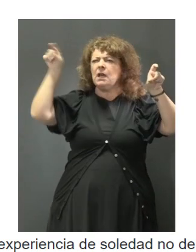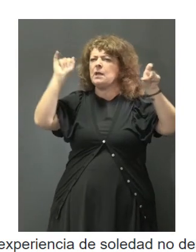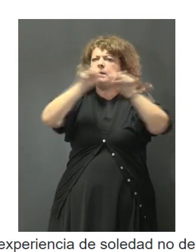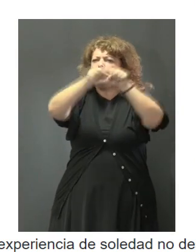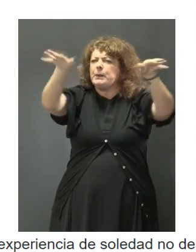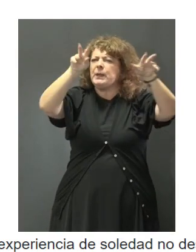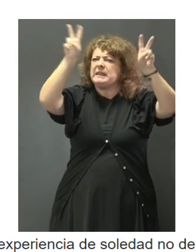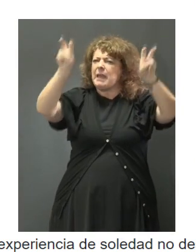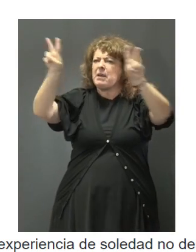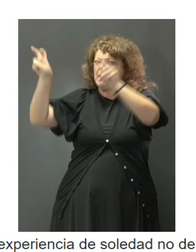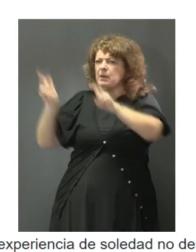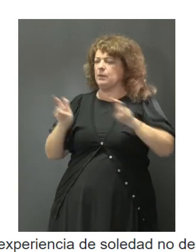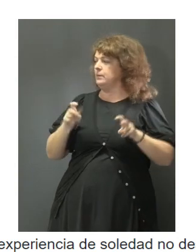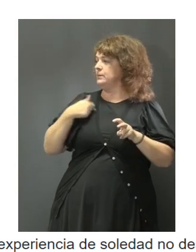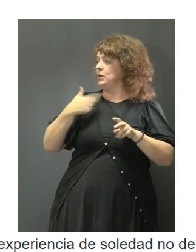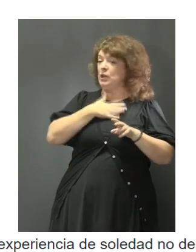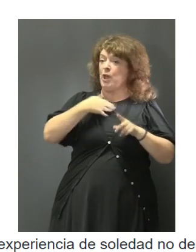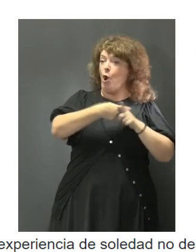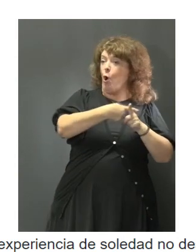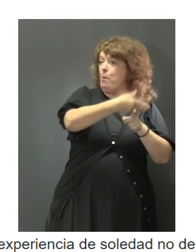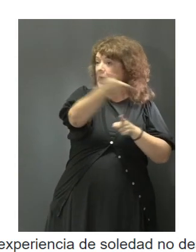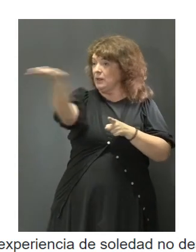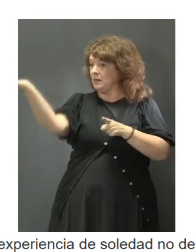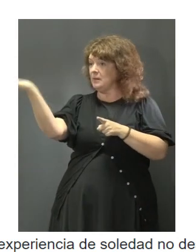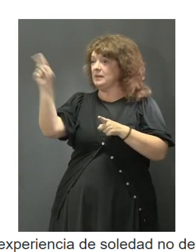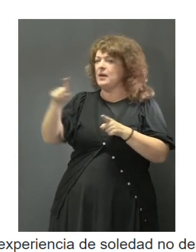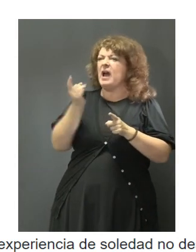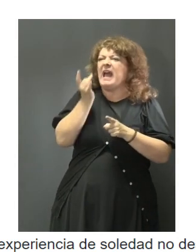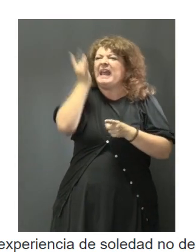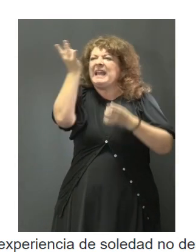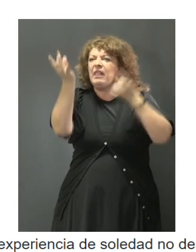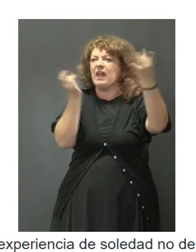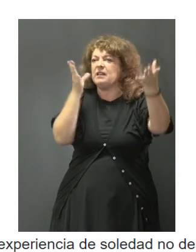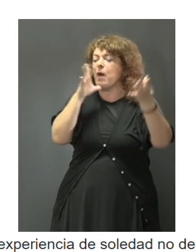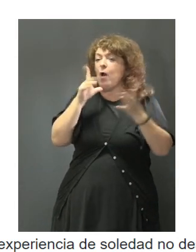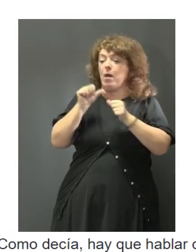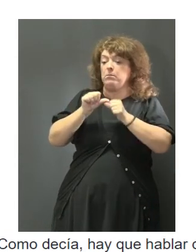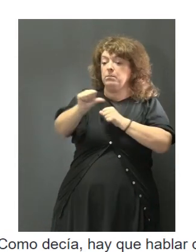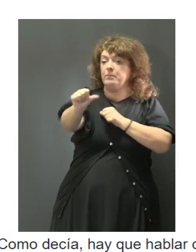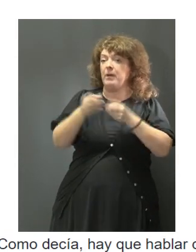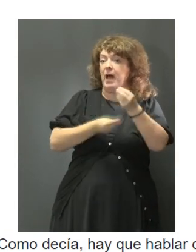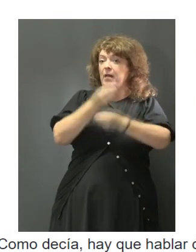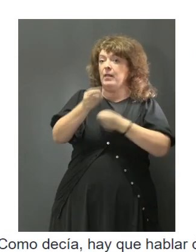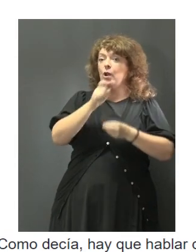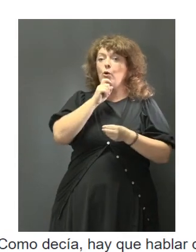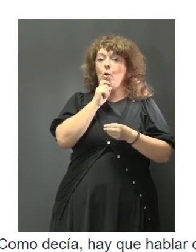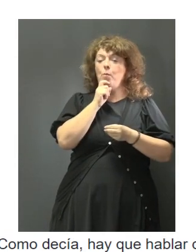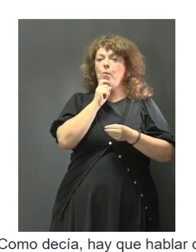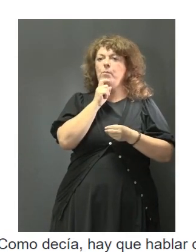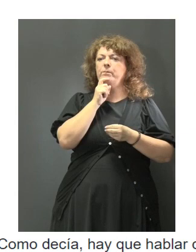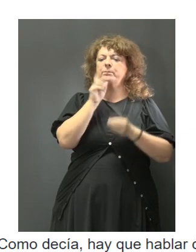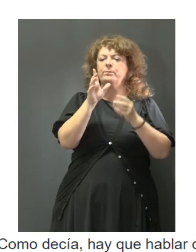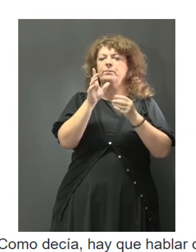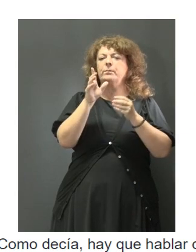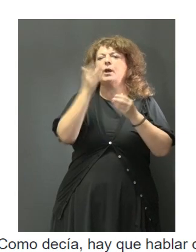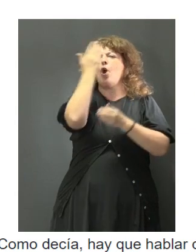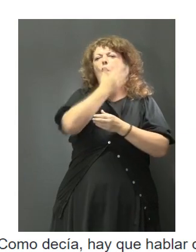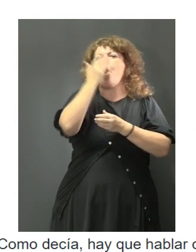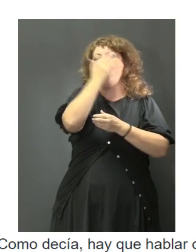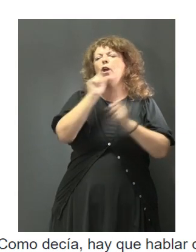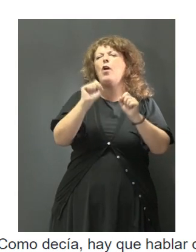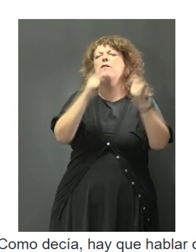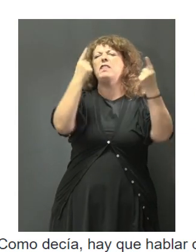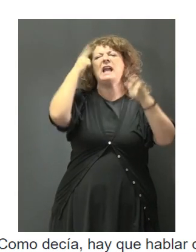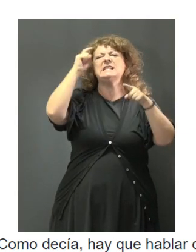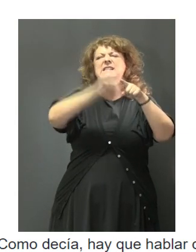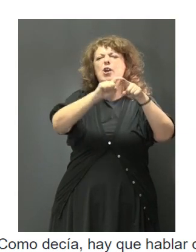pues, con todos vosotros, con todos ustedes, también iniciativas que se están llevando a cabo, por ejemplo, a través del Colegio Oficial de la Psicología de